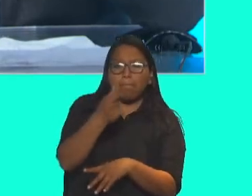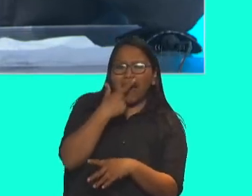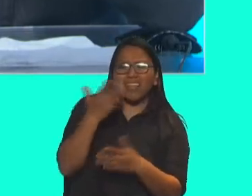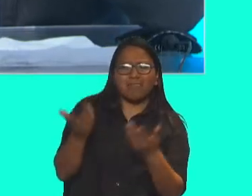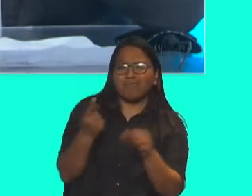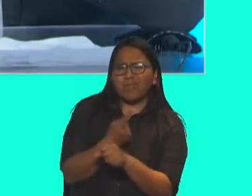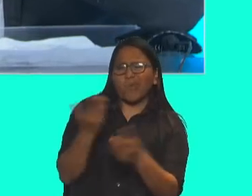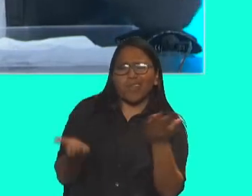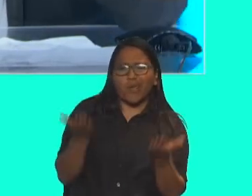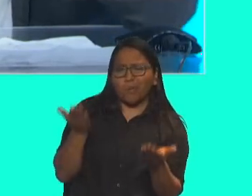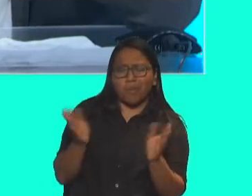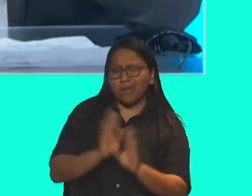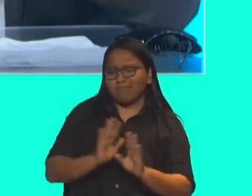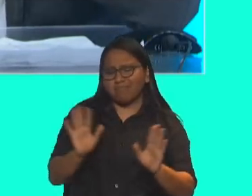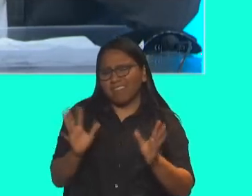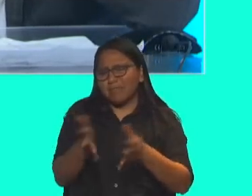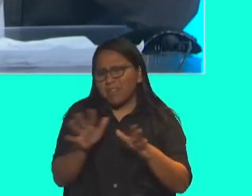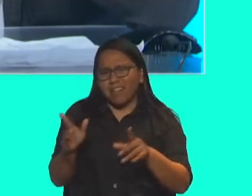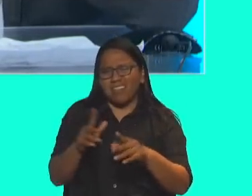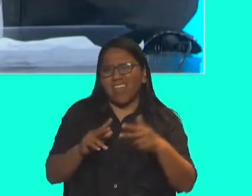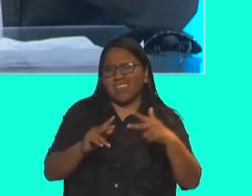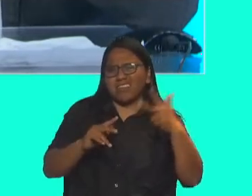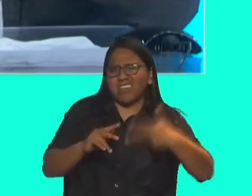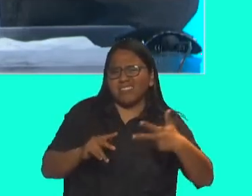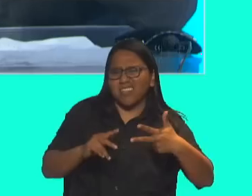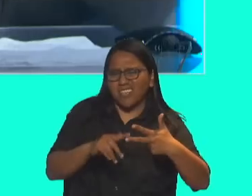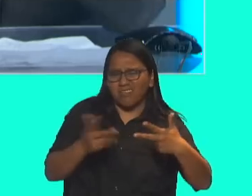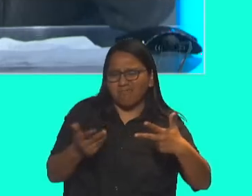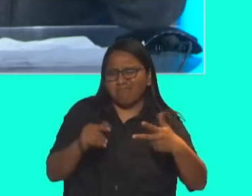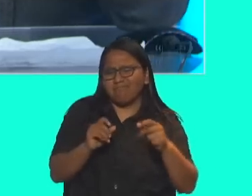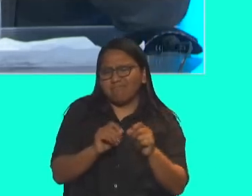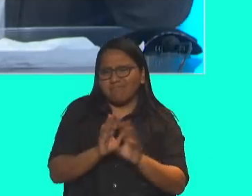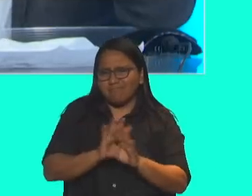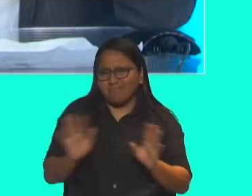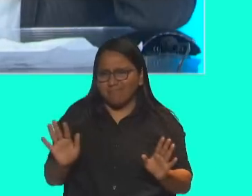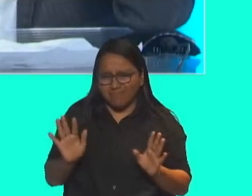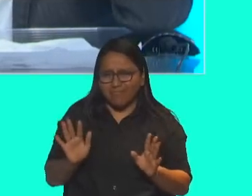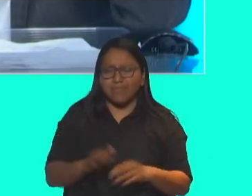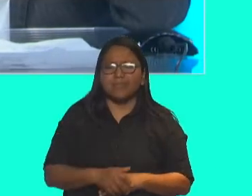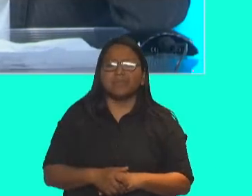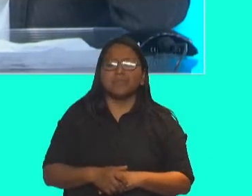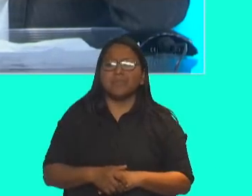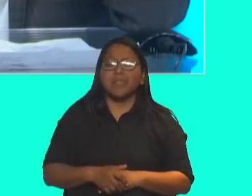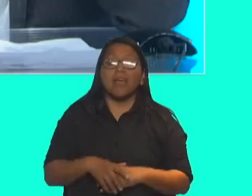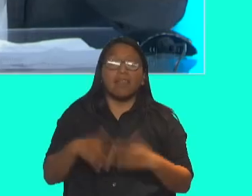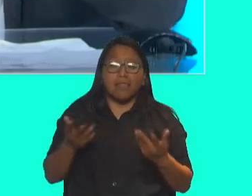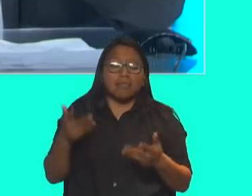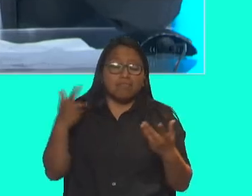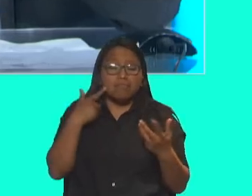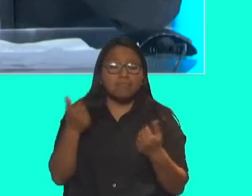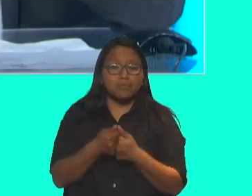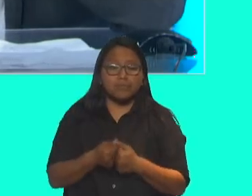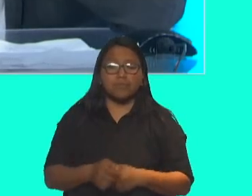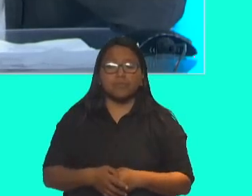ni parecido con eso ni parecido está tercero en su propio interés más que se yo así que si coincido y